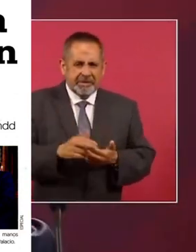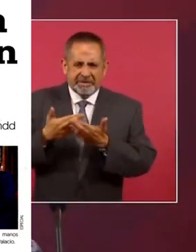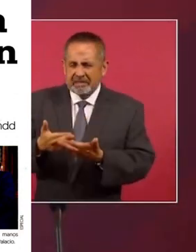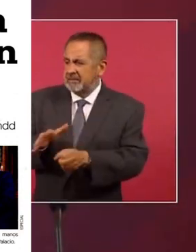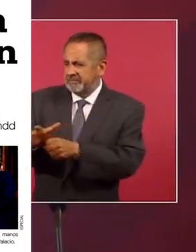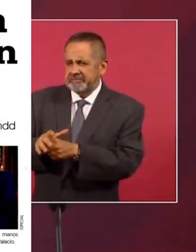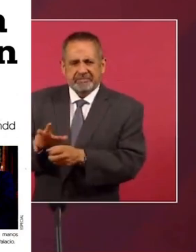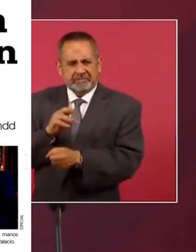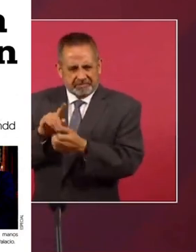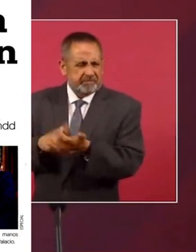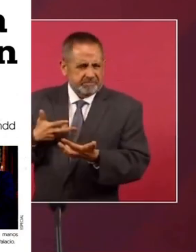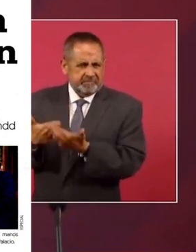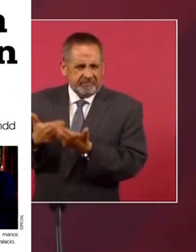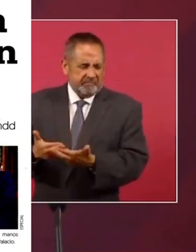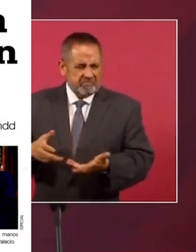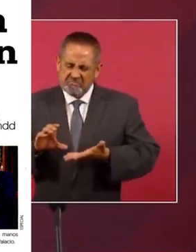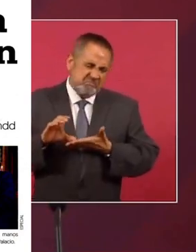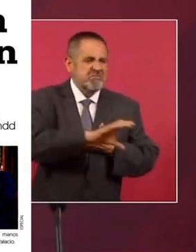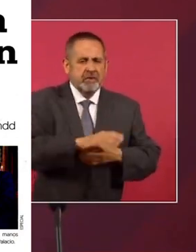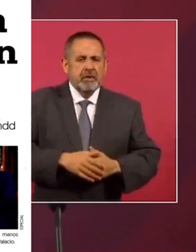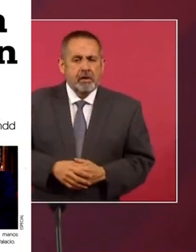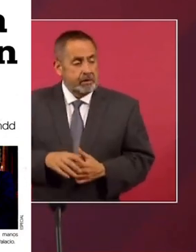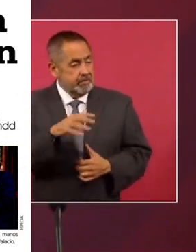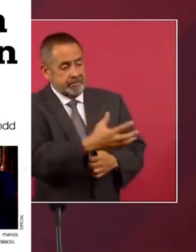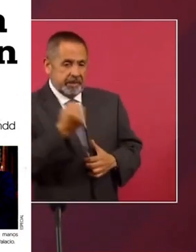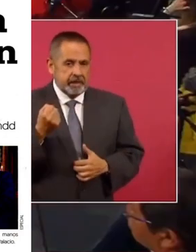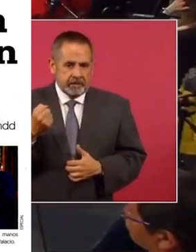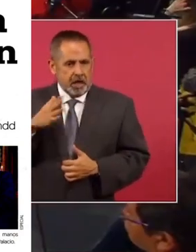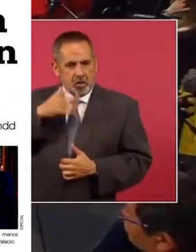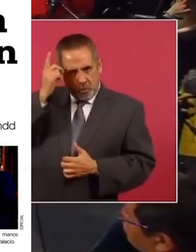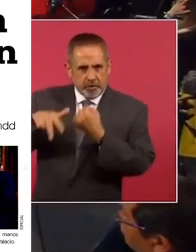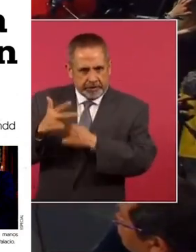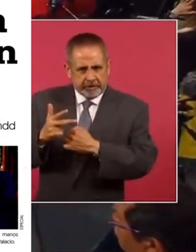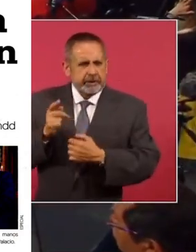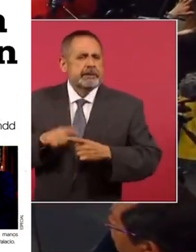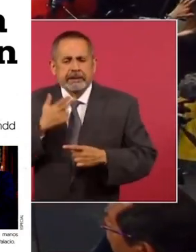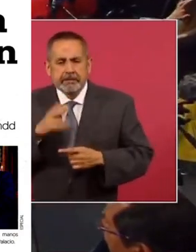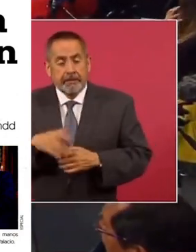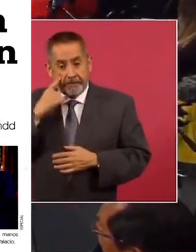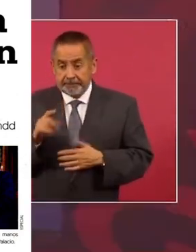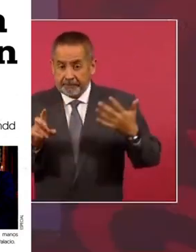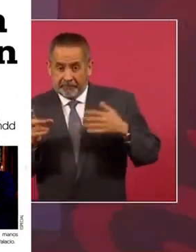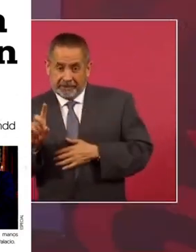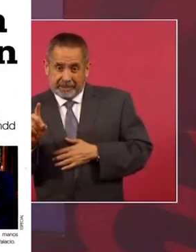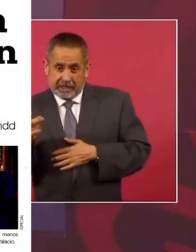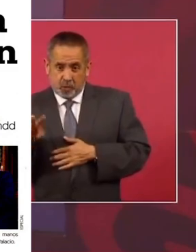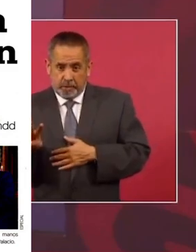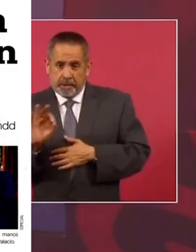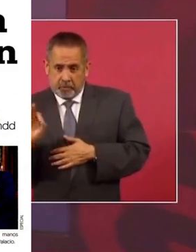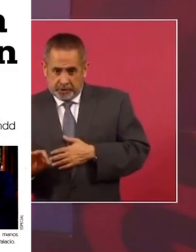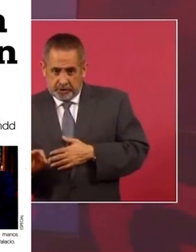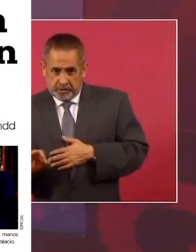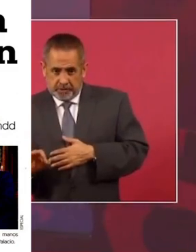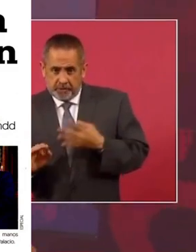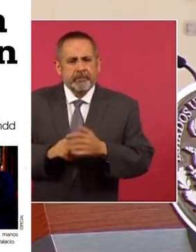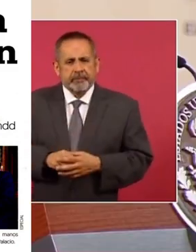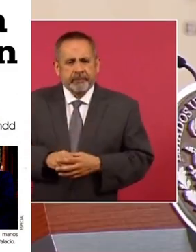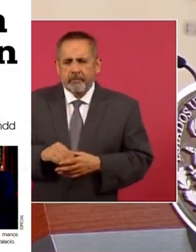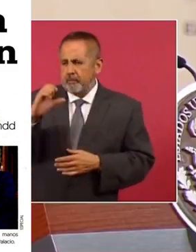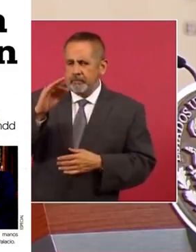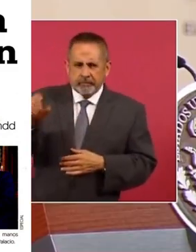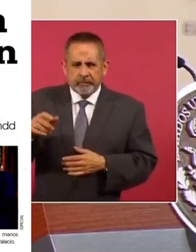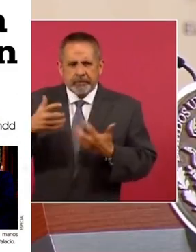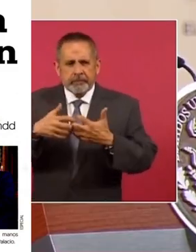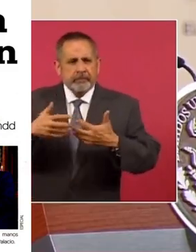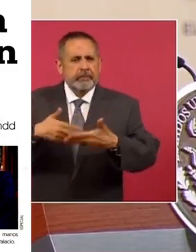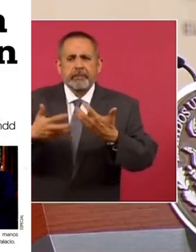tenemos finanzas públicas fuertes. ¿Qué ganamos con esto? Que de 39 pasamos a 55. ¿No